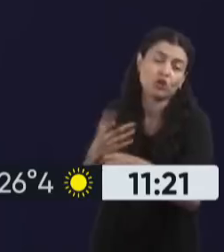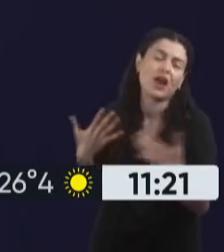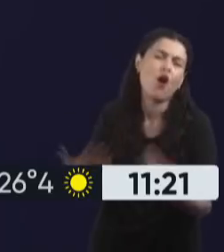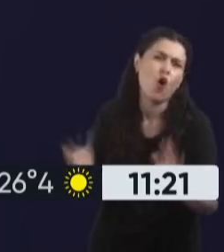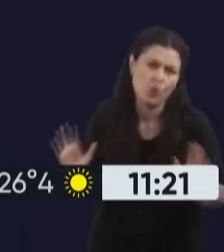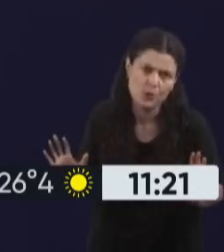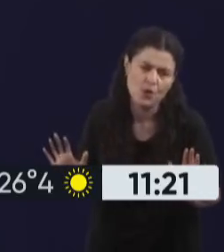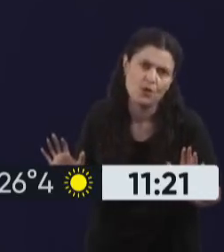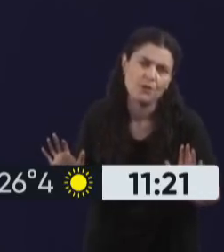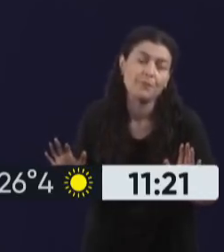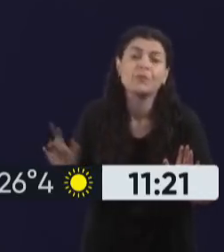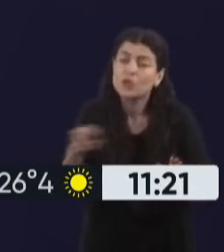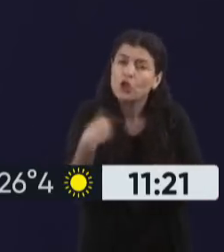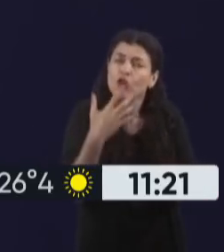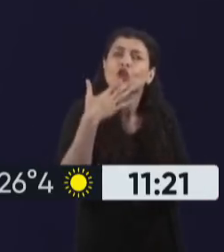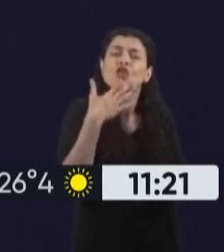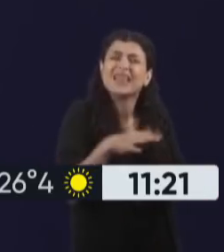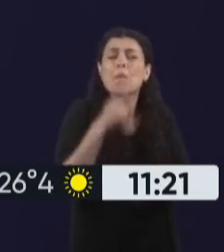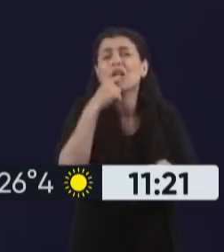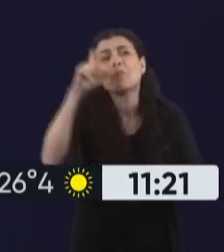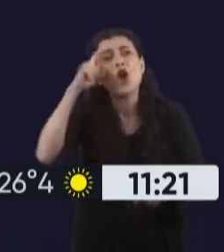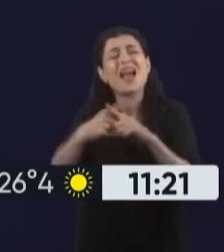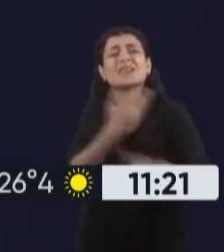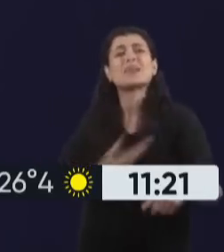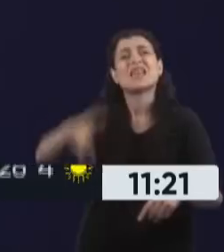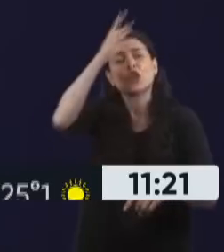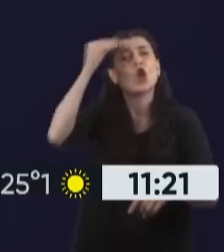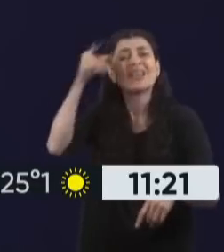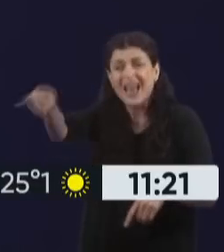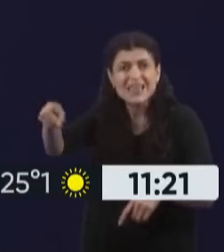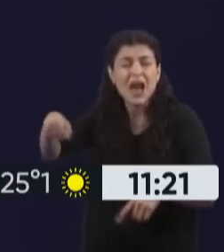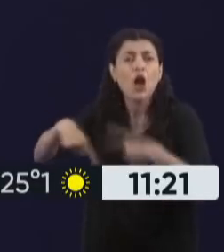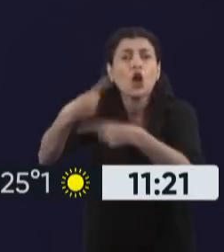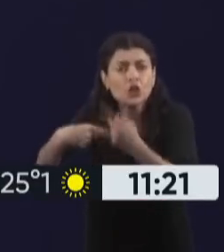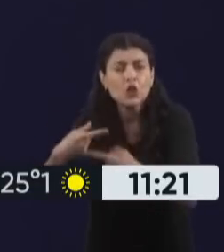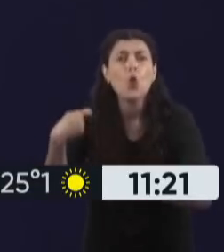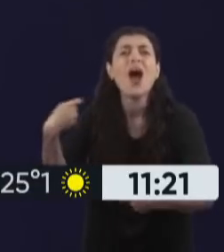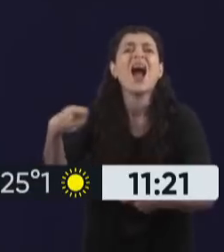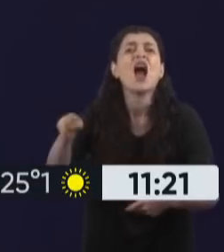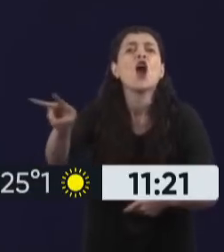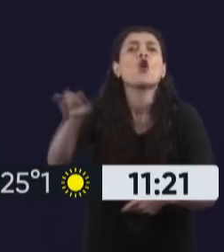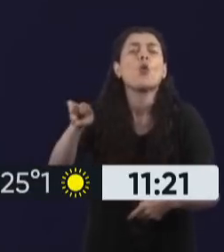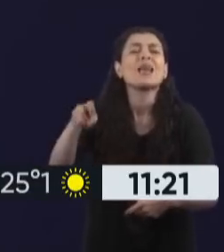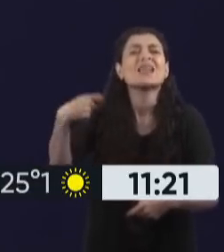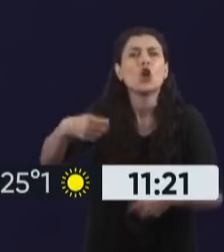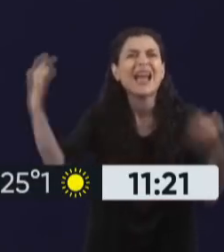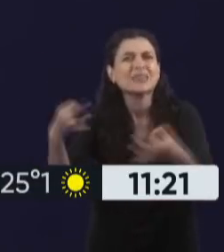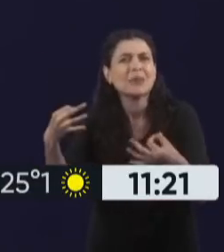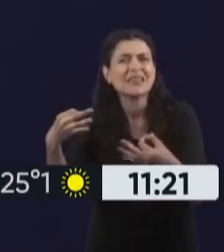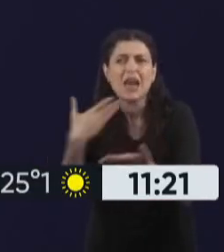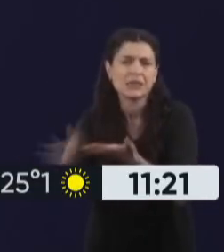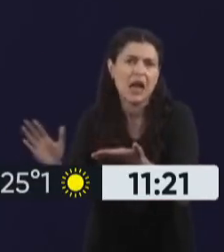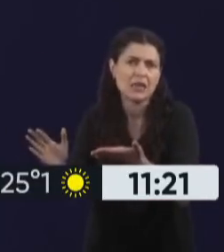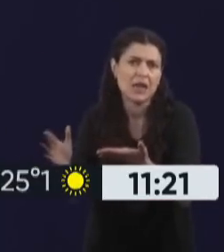hecho, entendemos, por ejemplo, que la expresidente no debe seguir cobrando sus asignaciones de privilegio, así